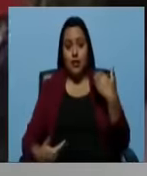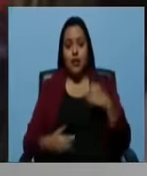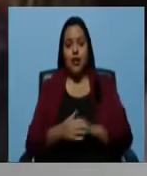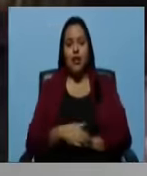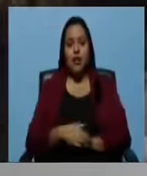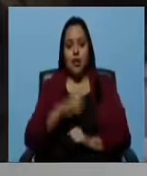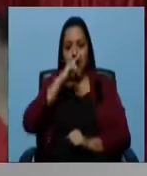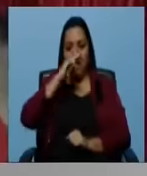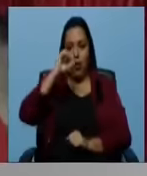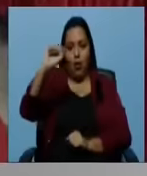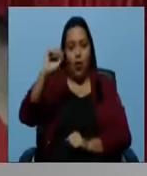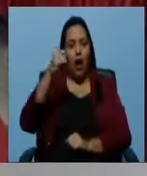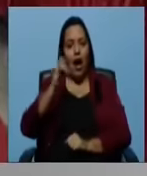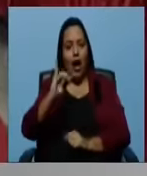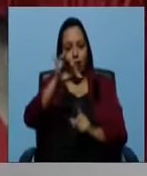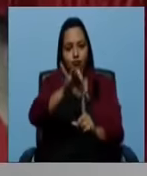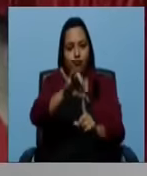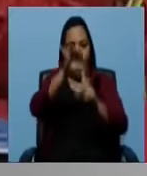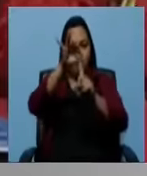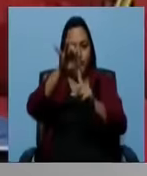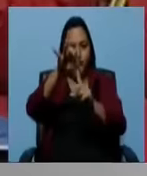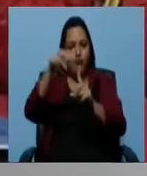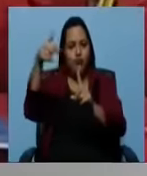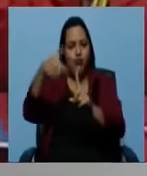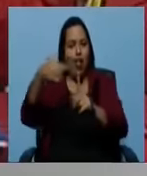Maduro salió electo.